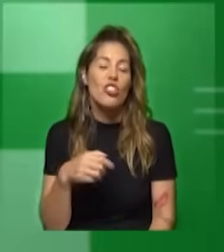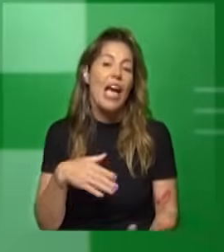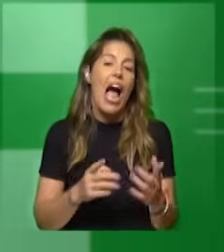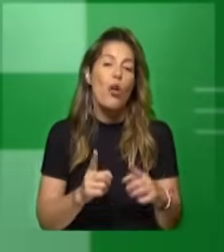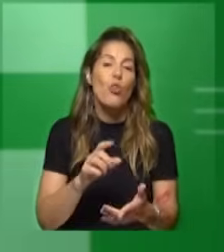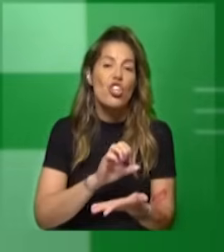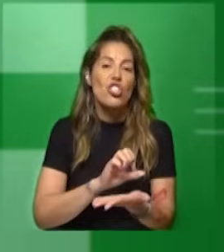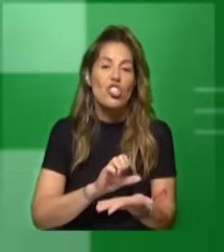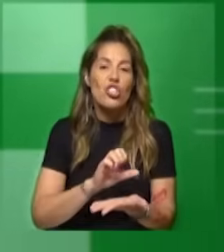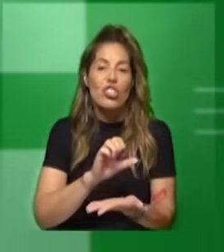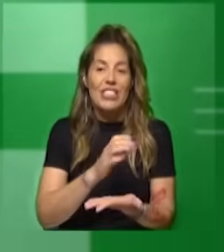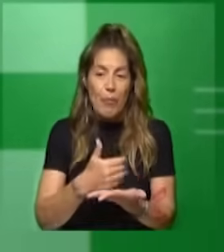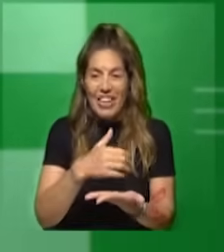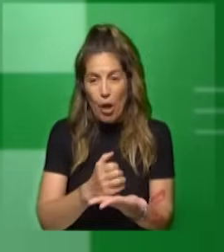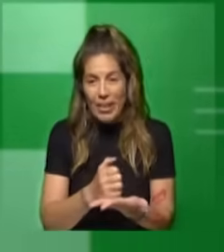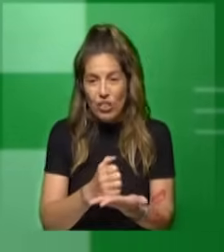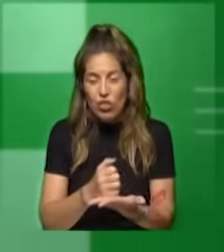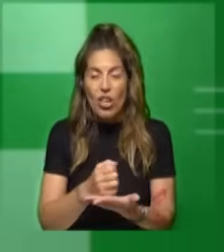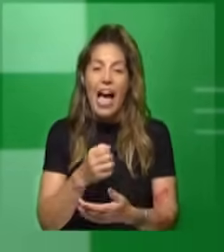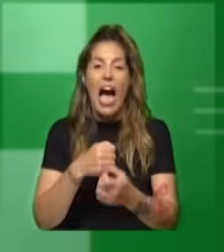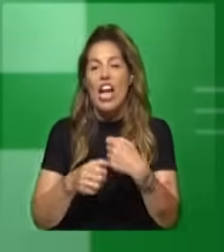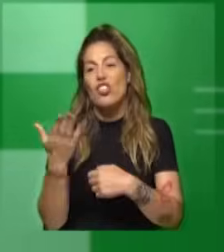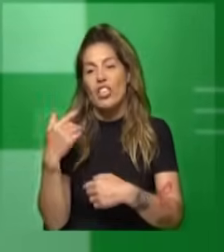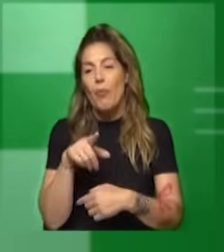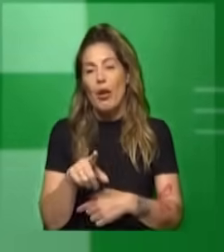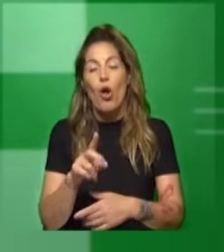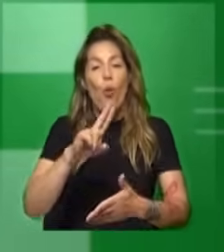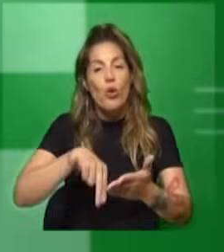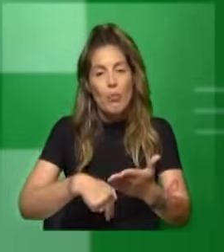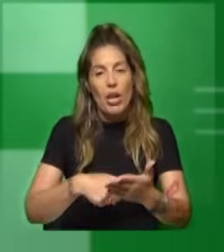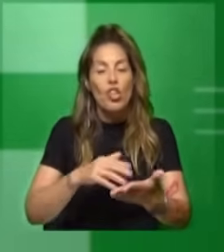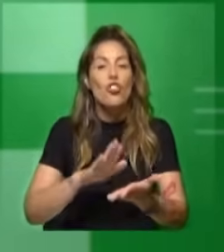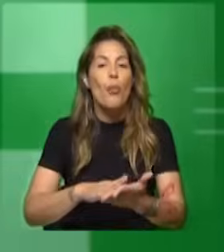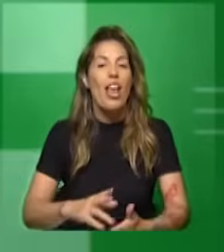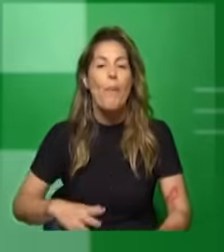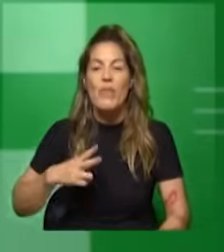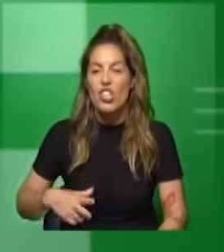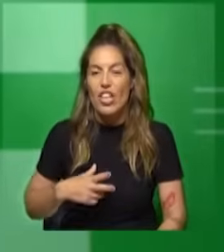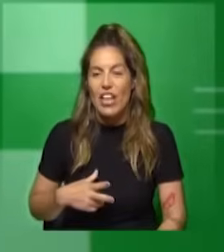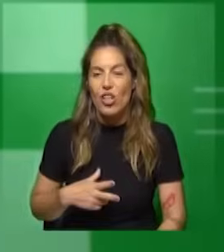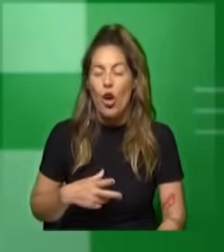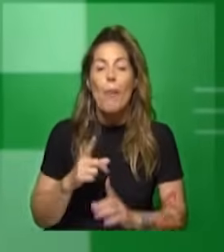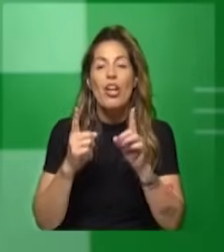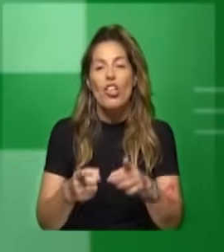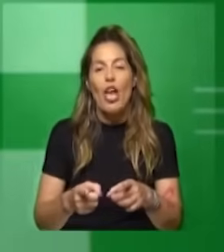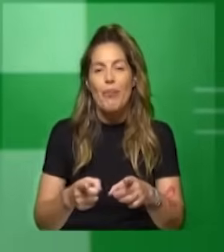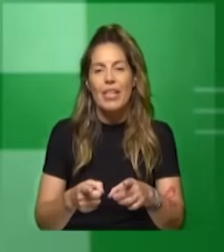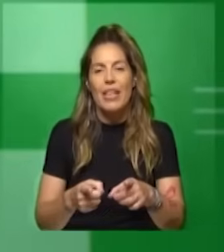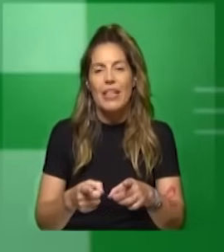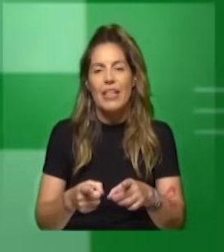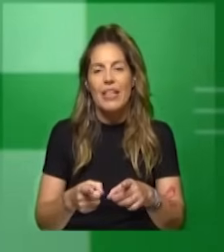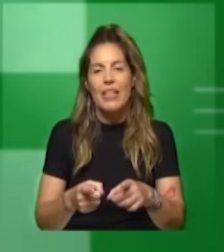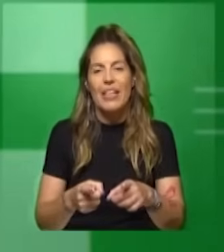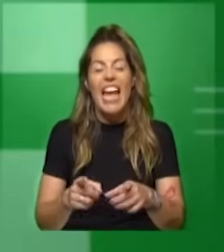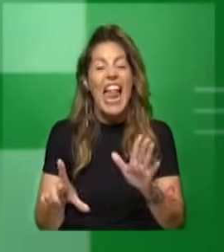Massachusetts, hace solo un par de años, pasaron un impuesto sobre los millonarios. Pero además agarraron y pusieron en